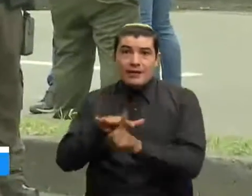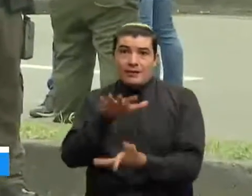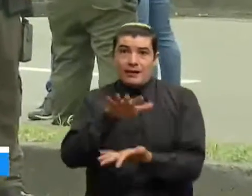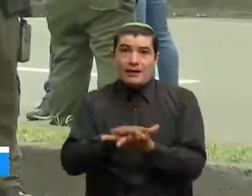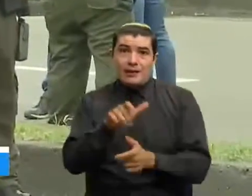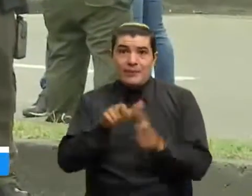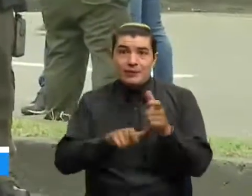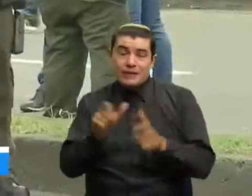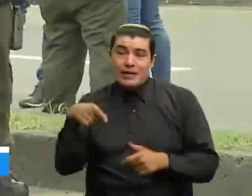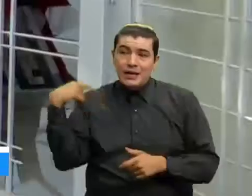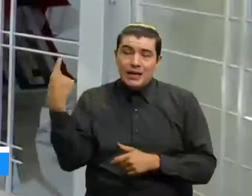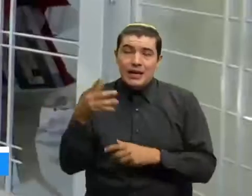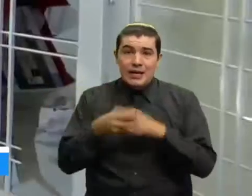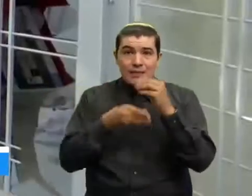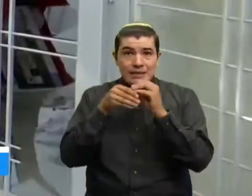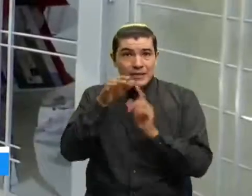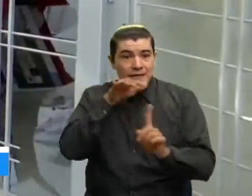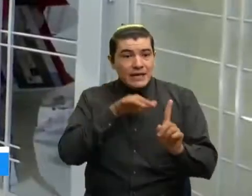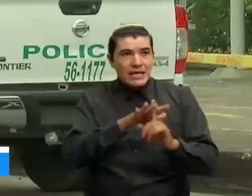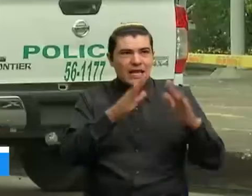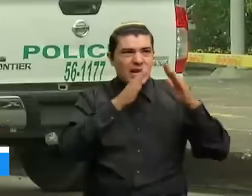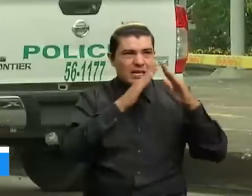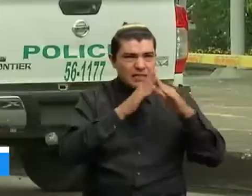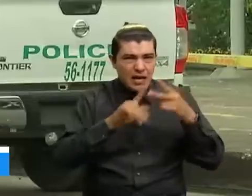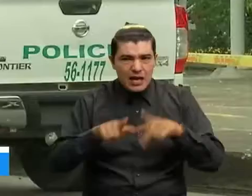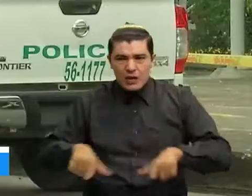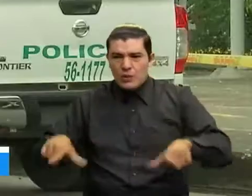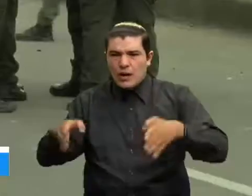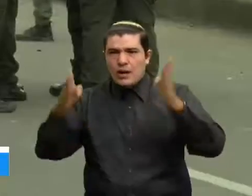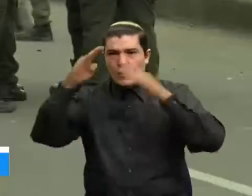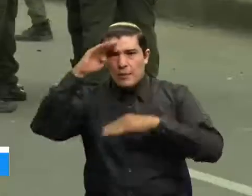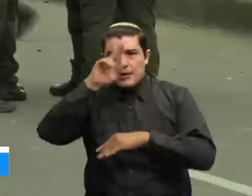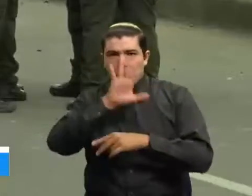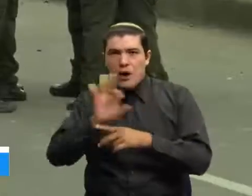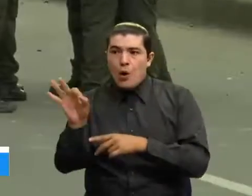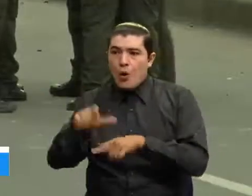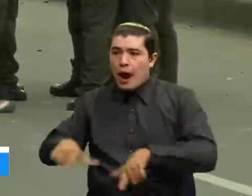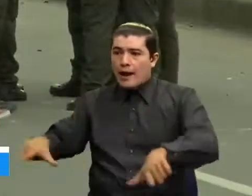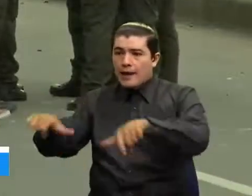personas y con la infraestructura de casas, estaciones de policías y zonas públicas.